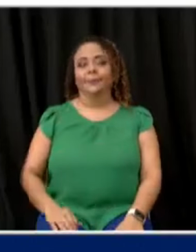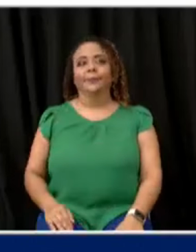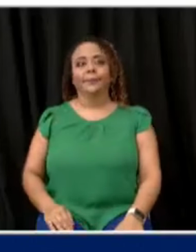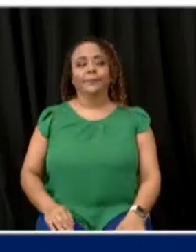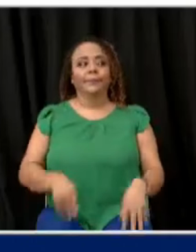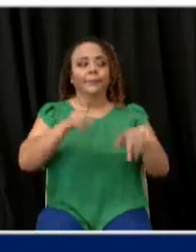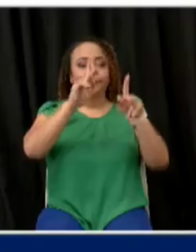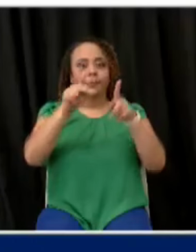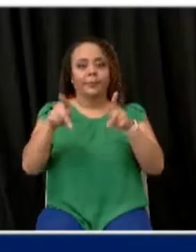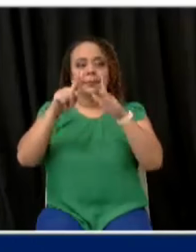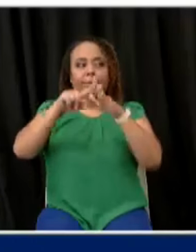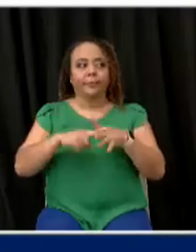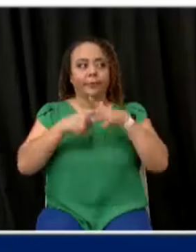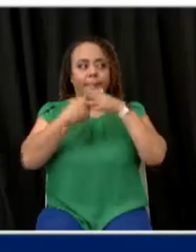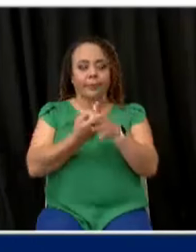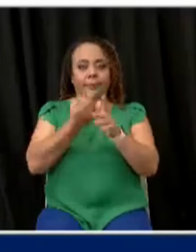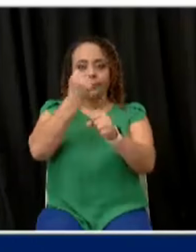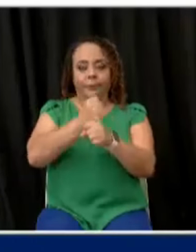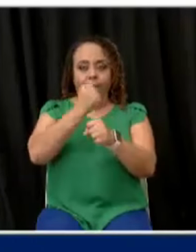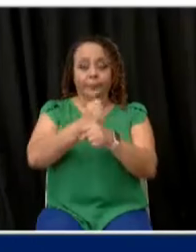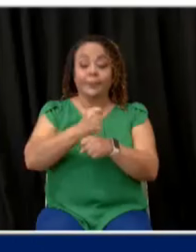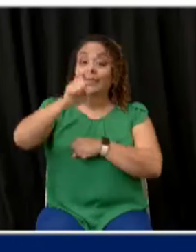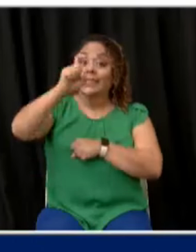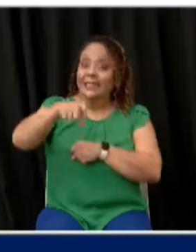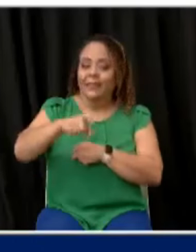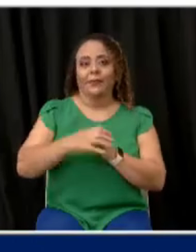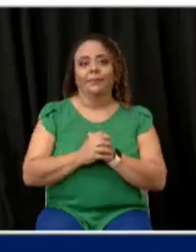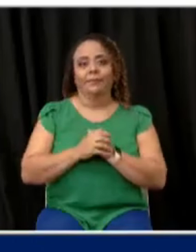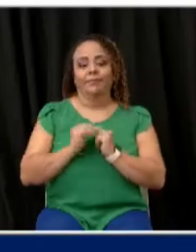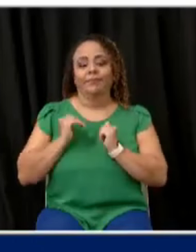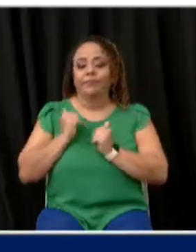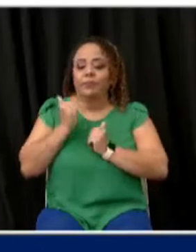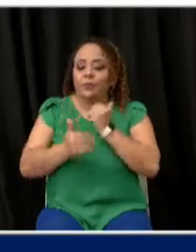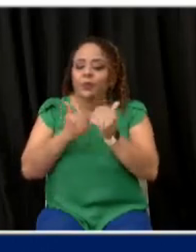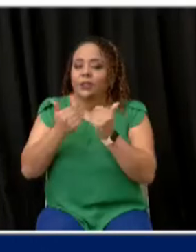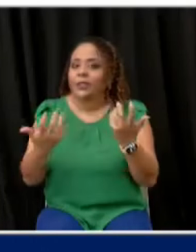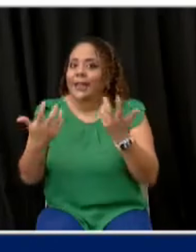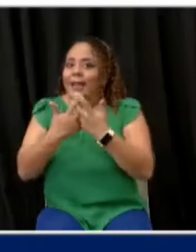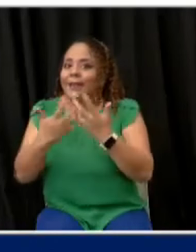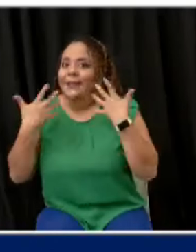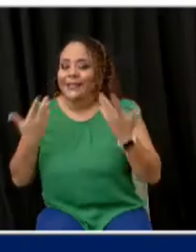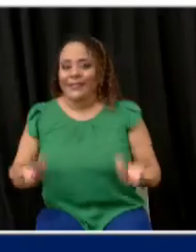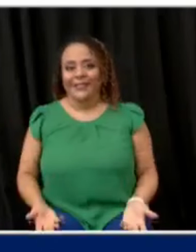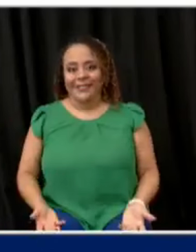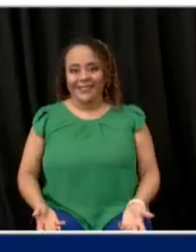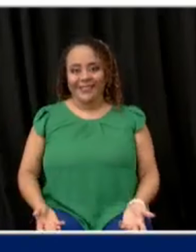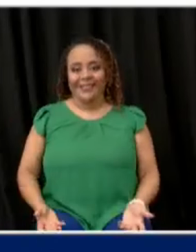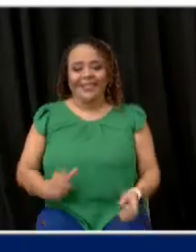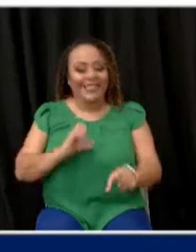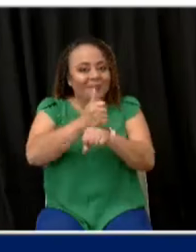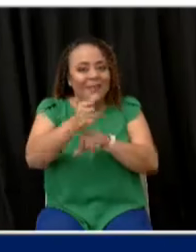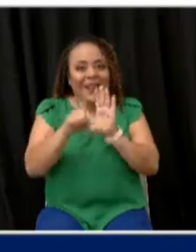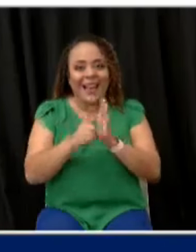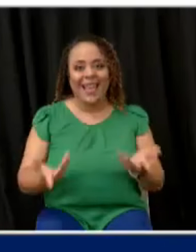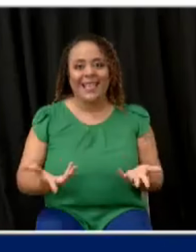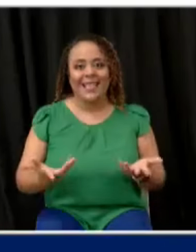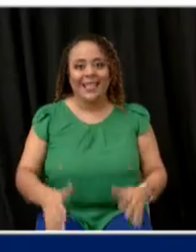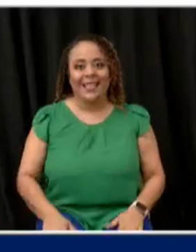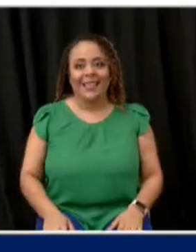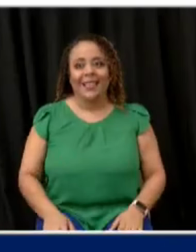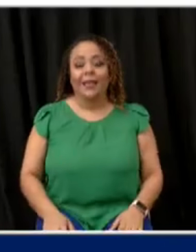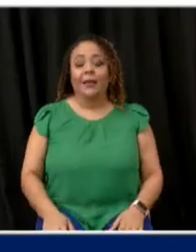que inicien labores deben pasar por un proceso de aclimatación. O sea, eso está estipulado hasta en la ley.